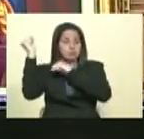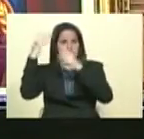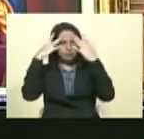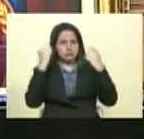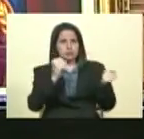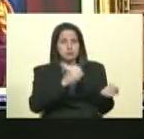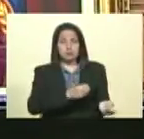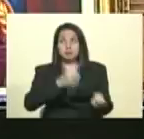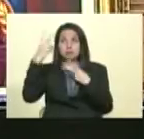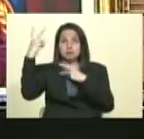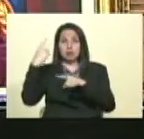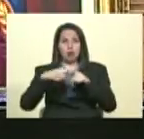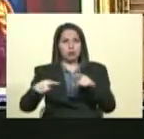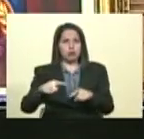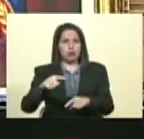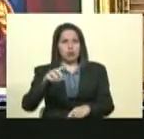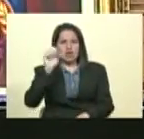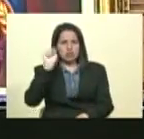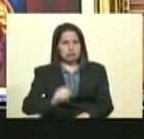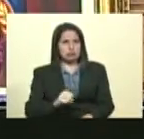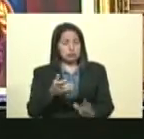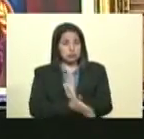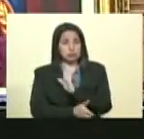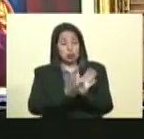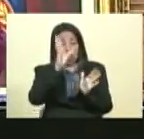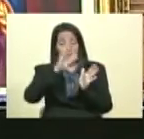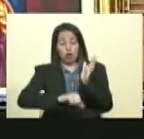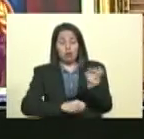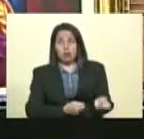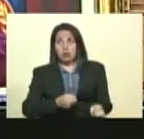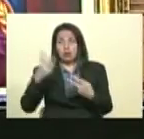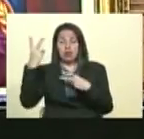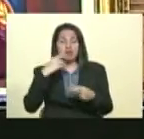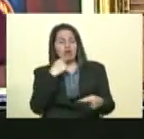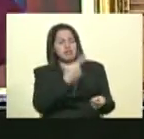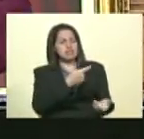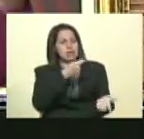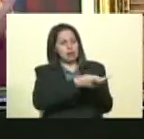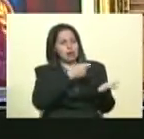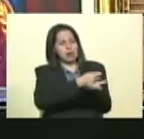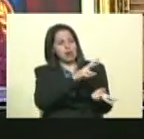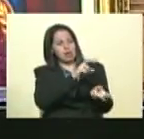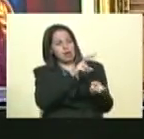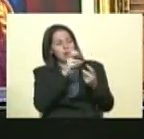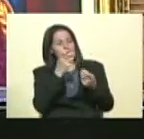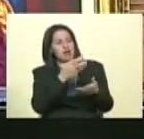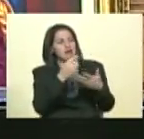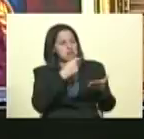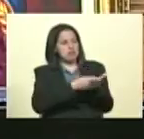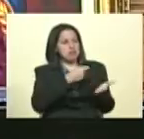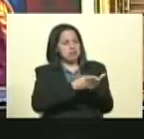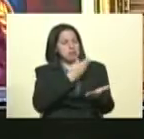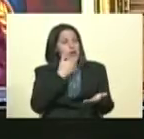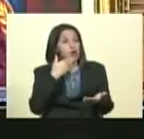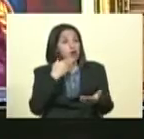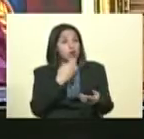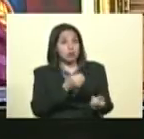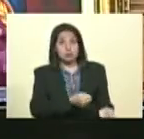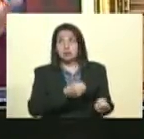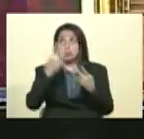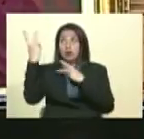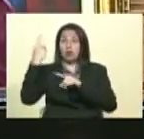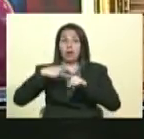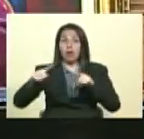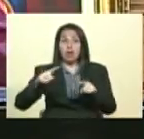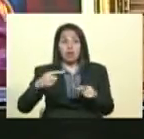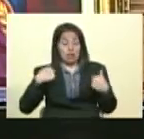los países nuestros del sur, los roban y les ofrecen entonces sueldos en el exterior y se nos van. Después de